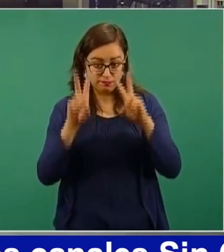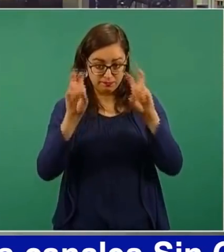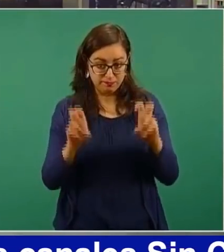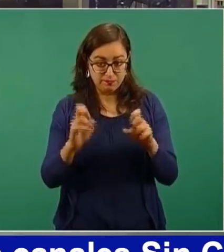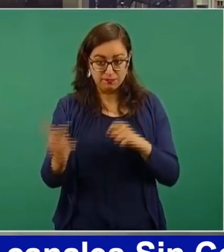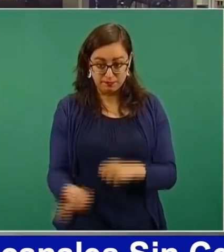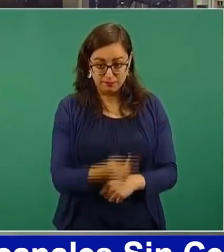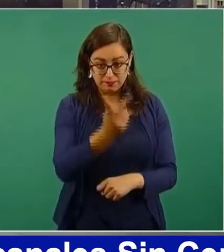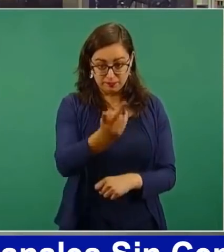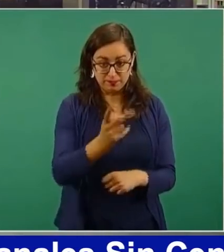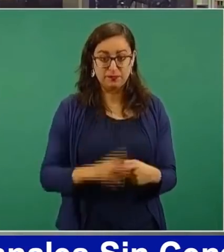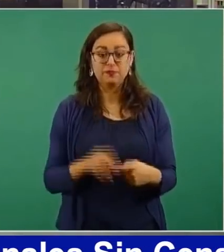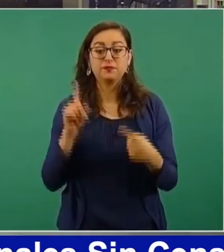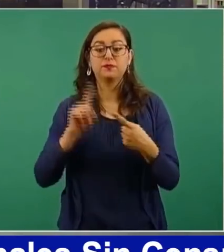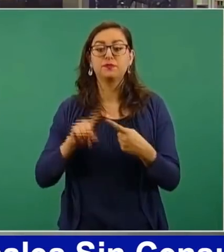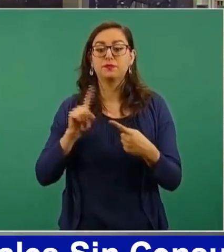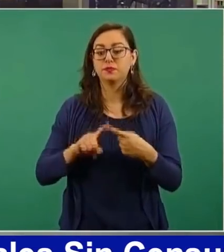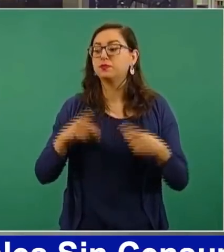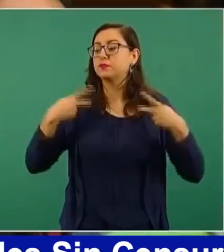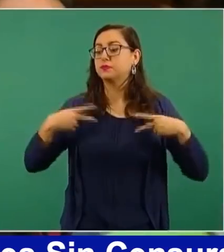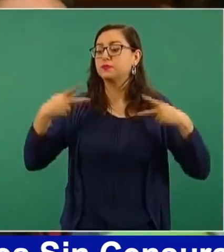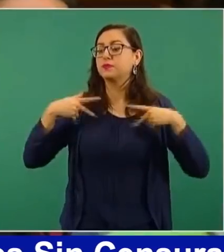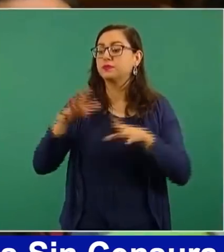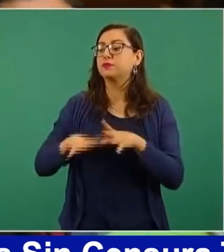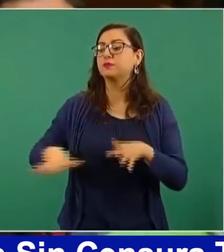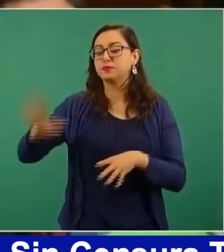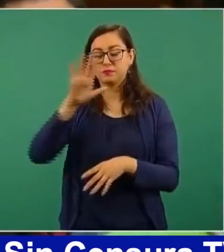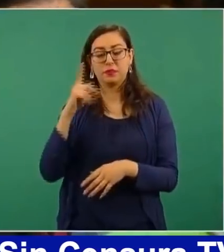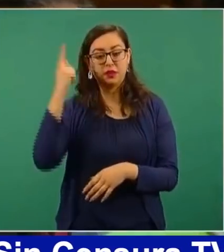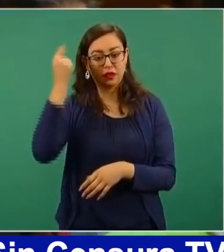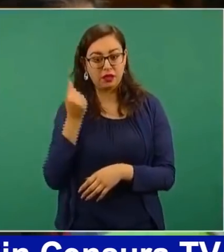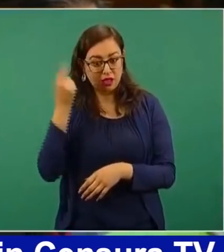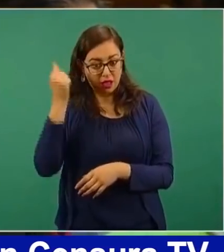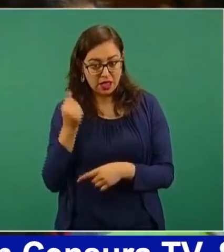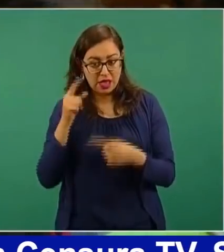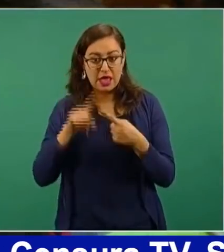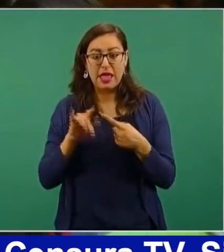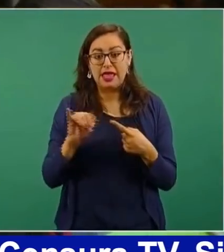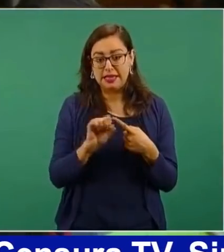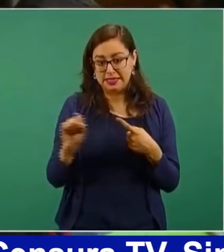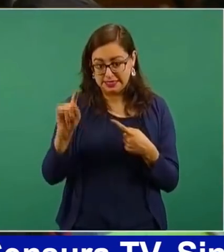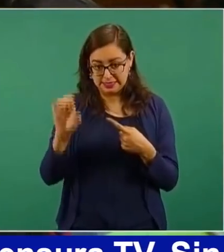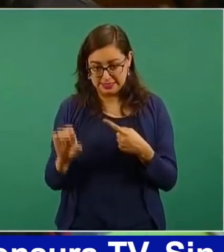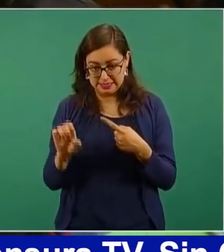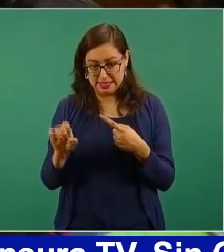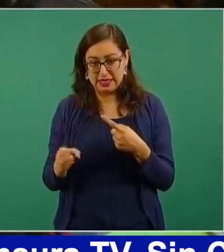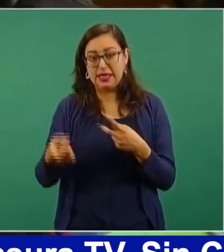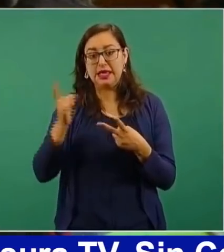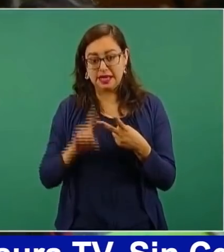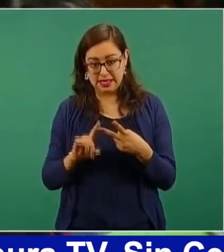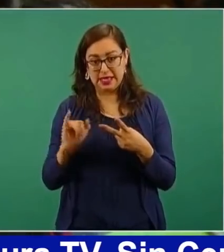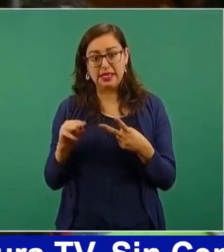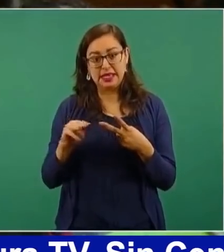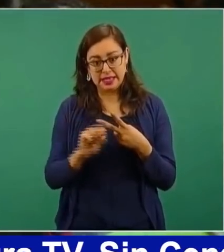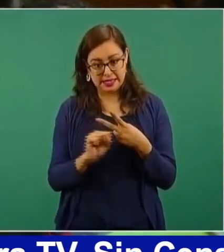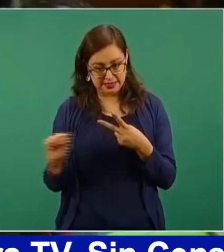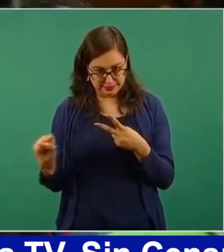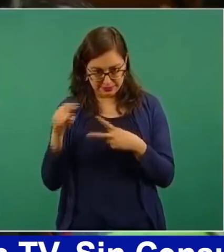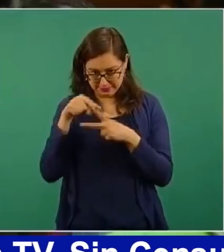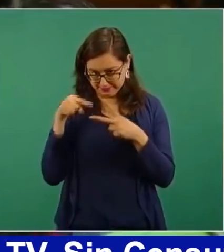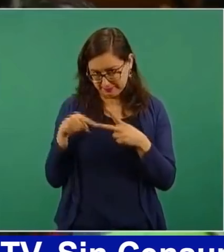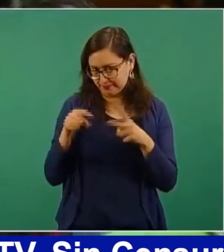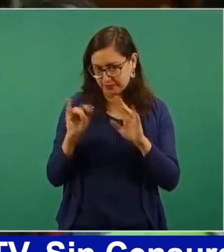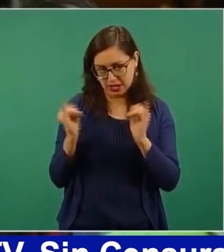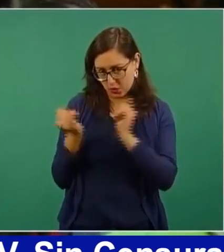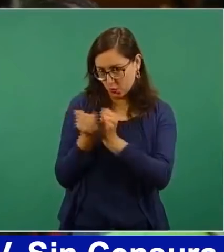con pensionados, tanto del ISSSTE como del IMSS. En cuestión del ISSSTE, usted ha de tener conocimiento